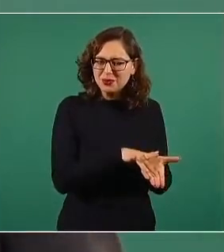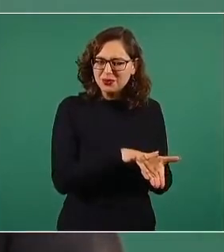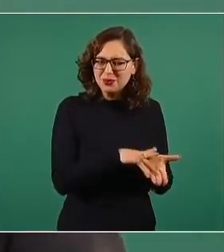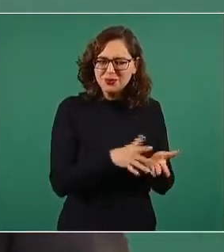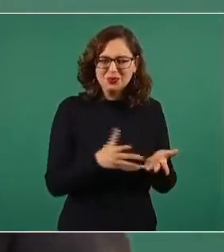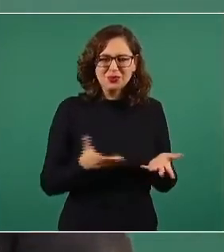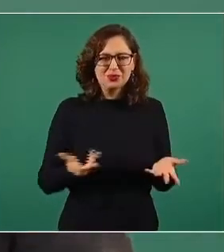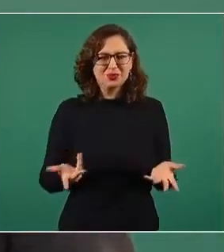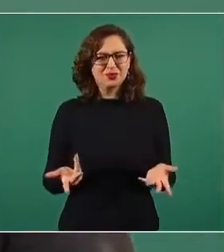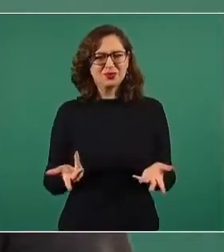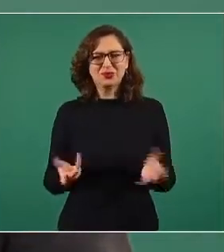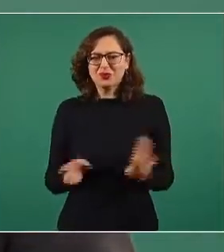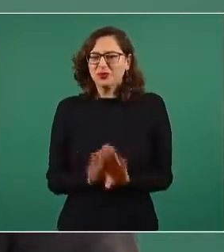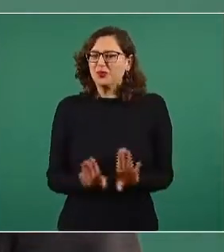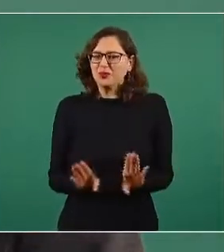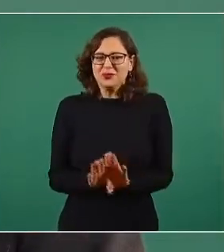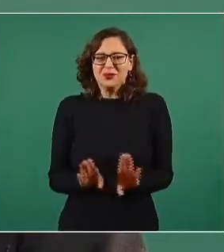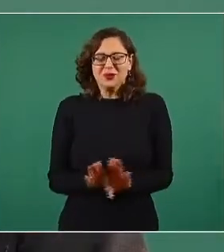muy grande.